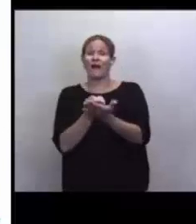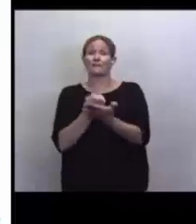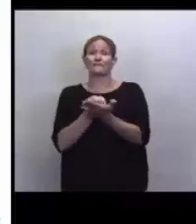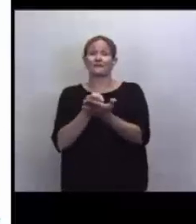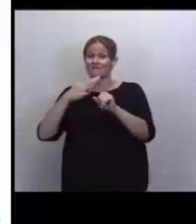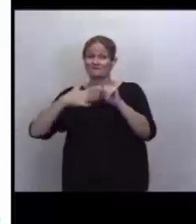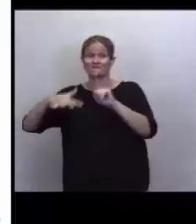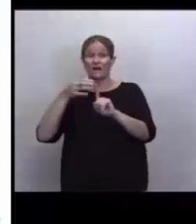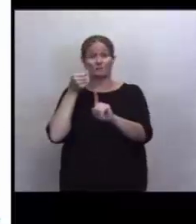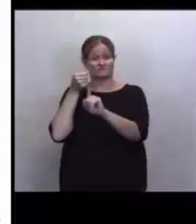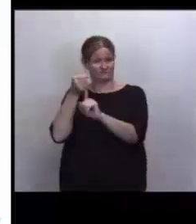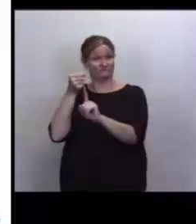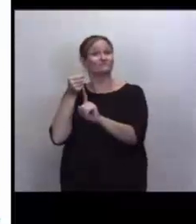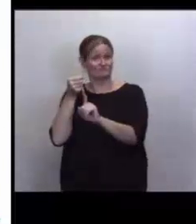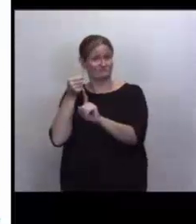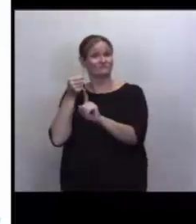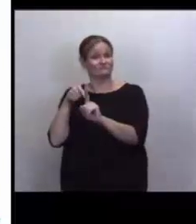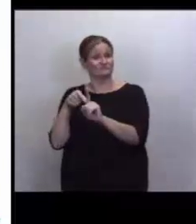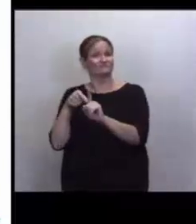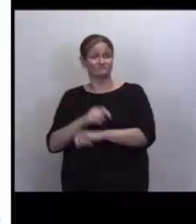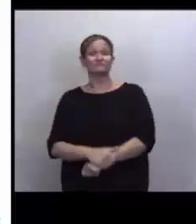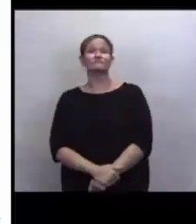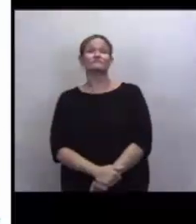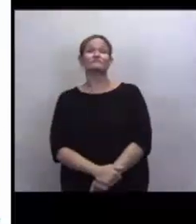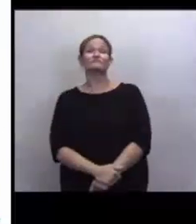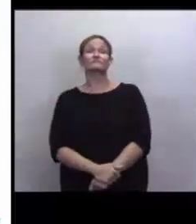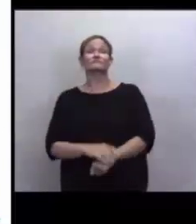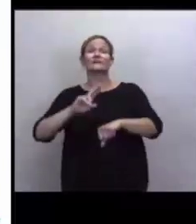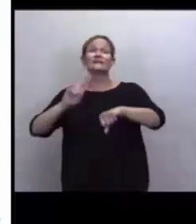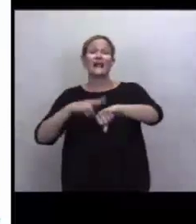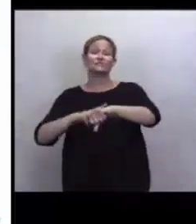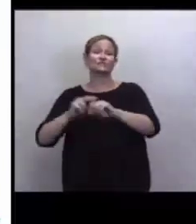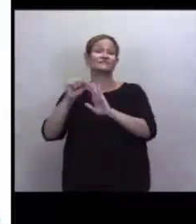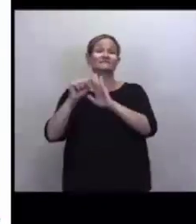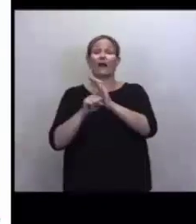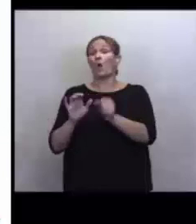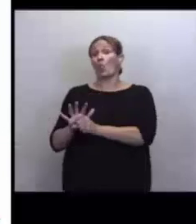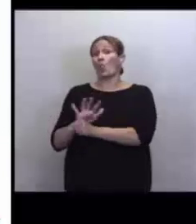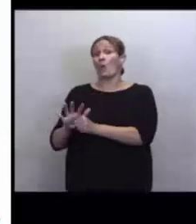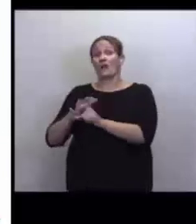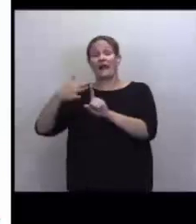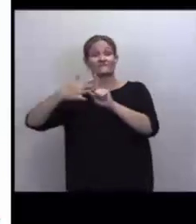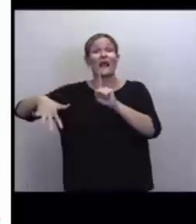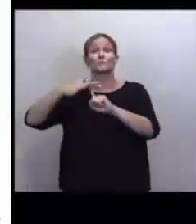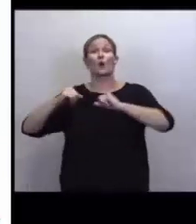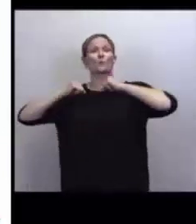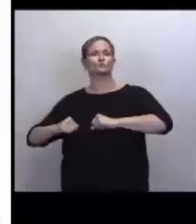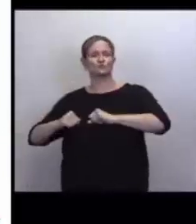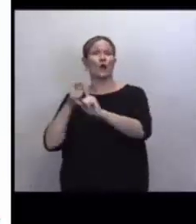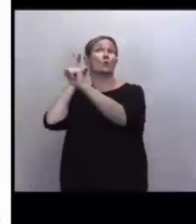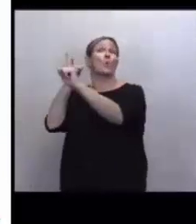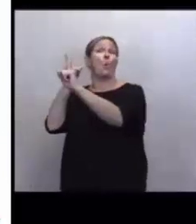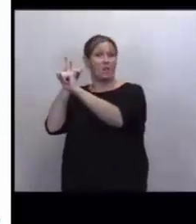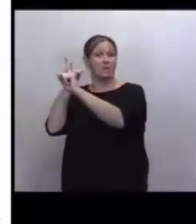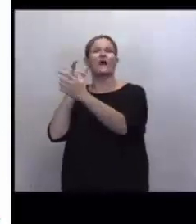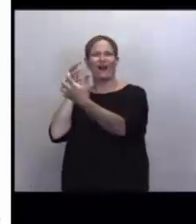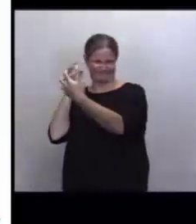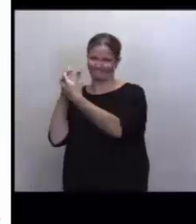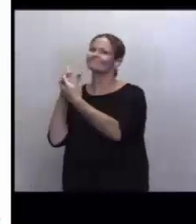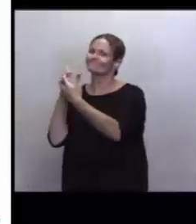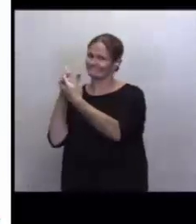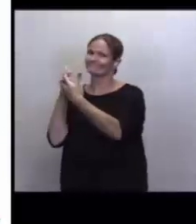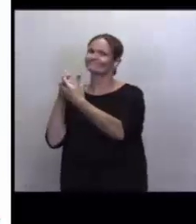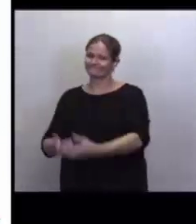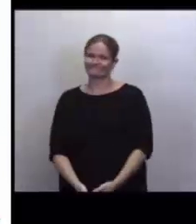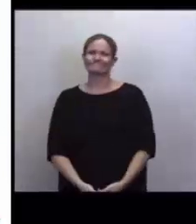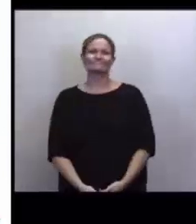locales, el Departamento de Transporte y la Administración Federal han identificado la red comunitaria como